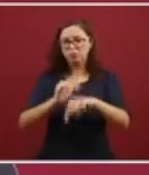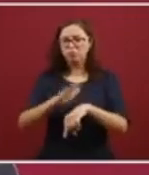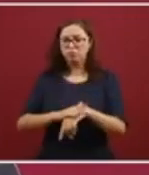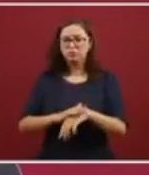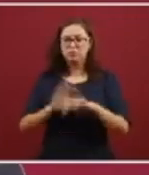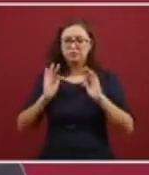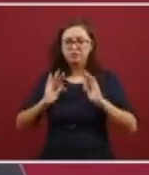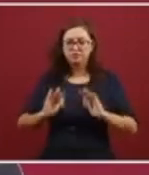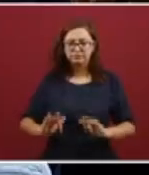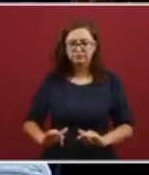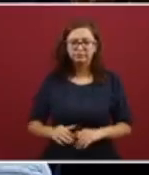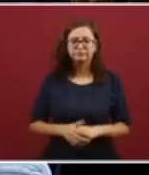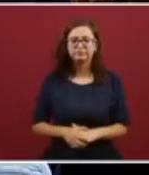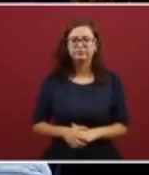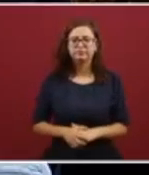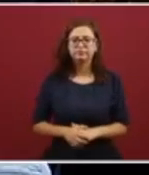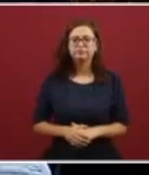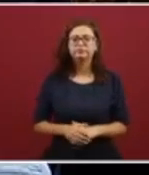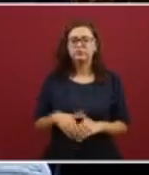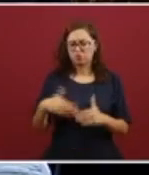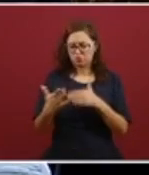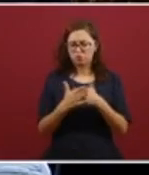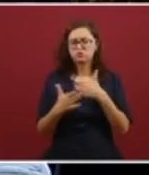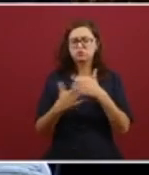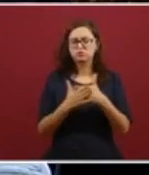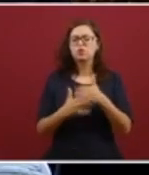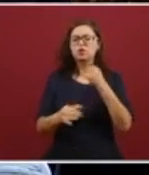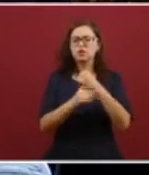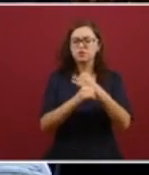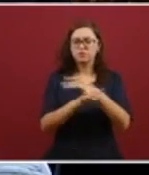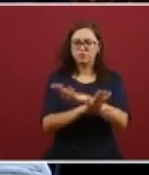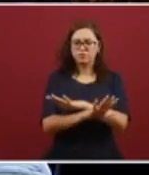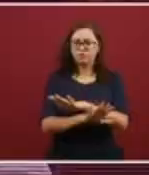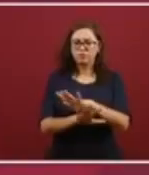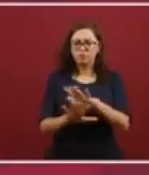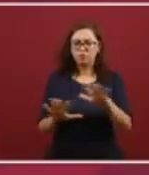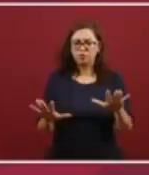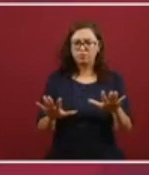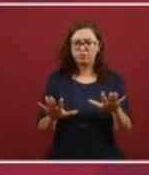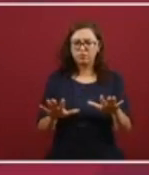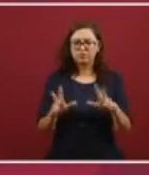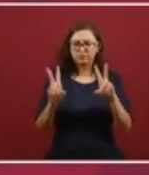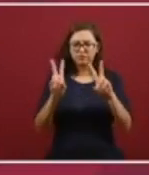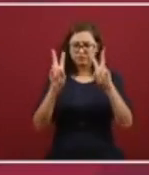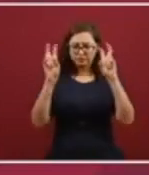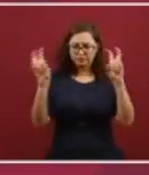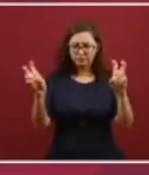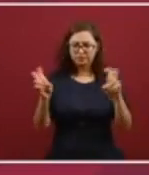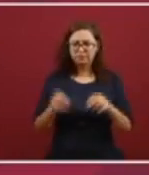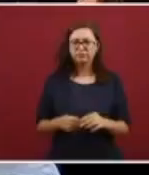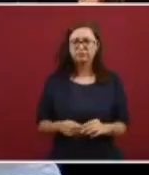A partir de el informe de quienes están atendiendo este asunto.